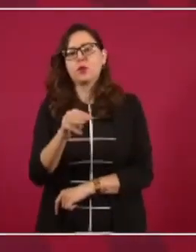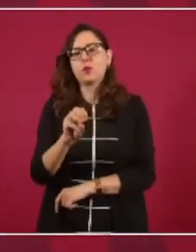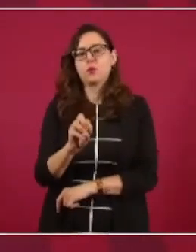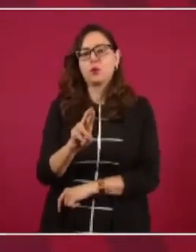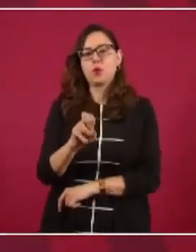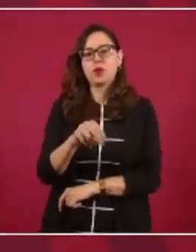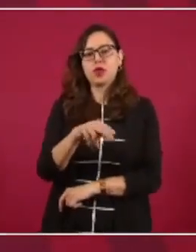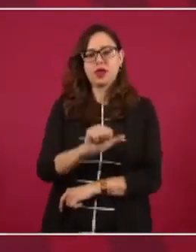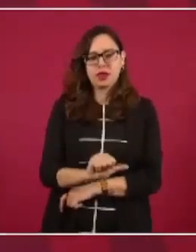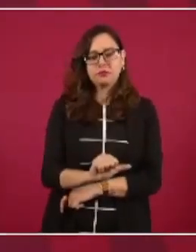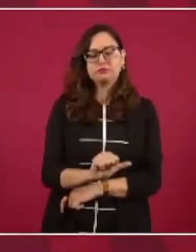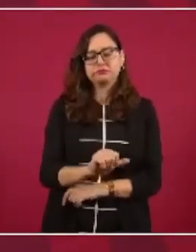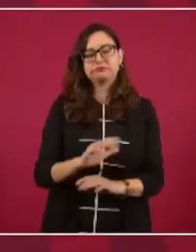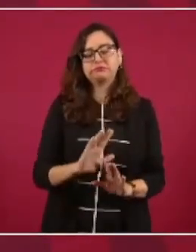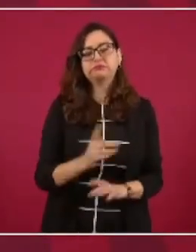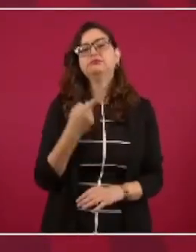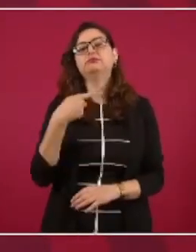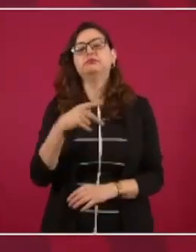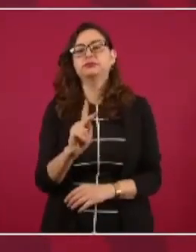pero faltan